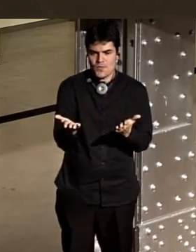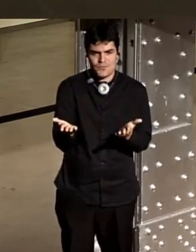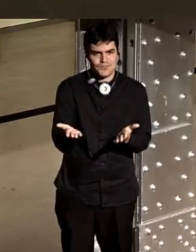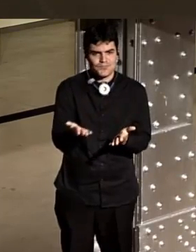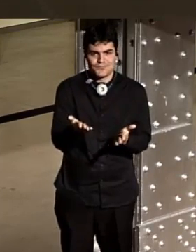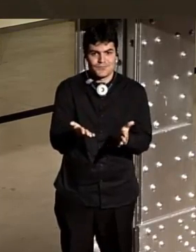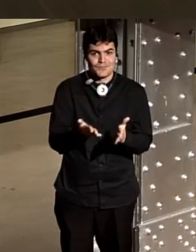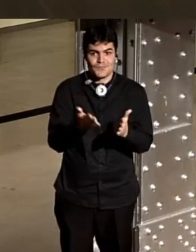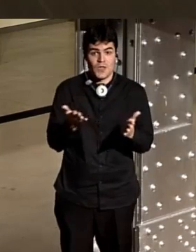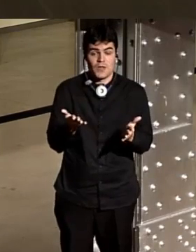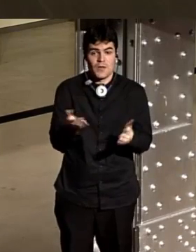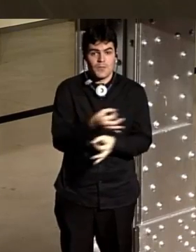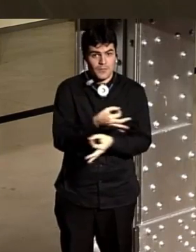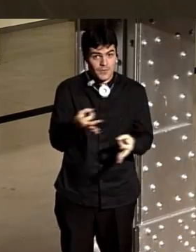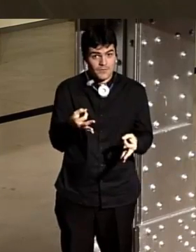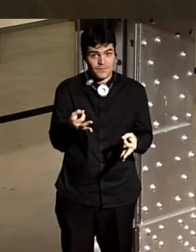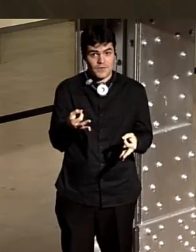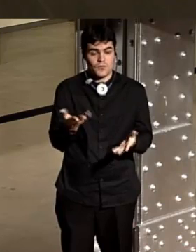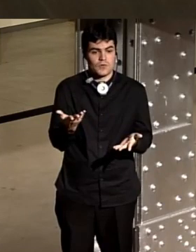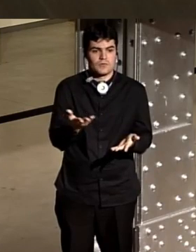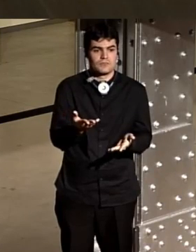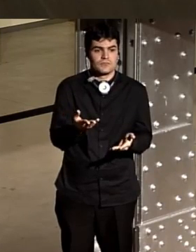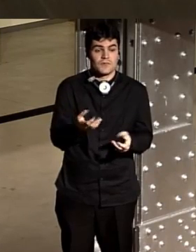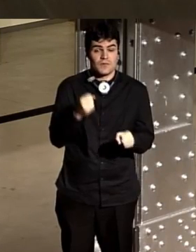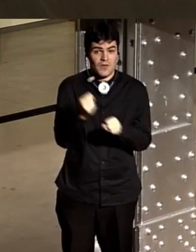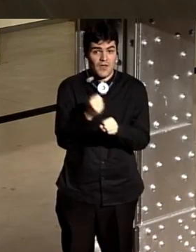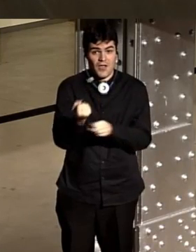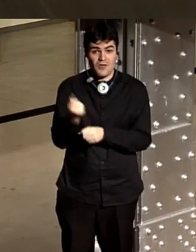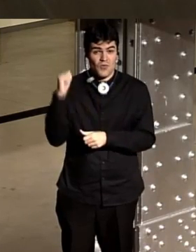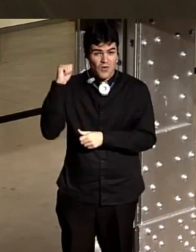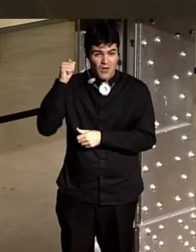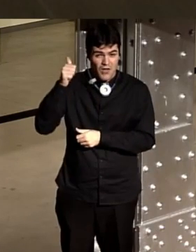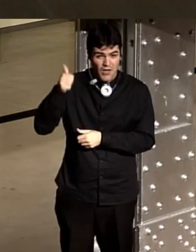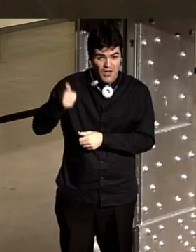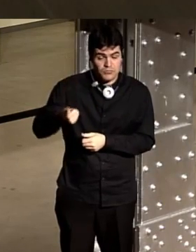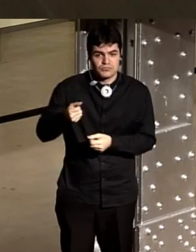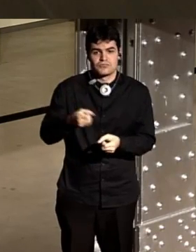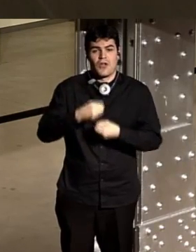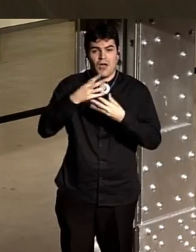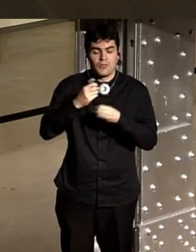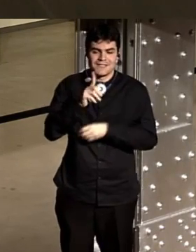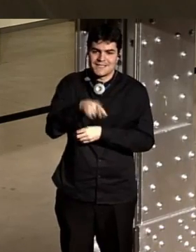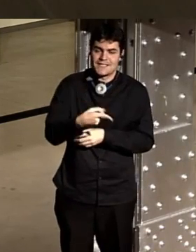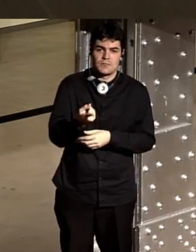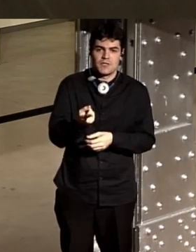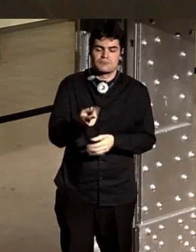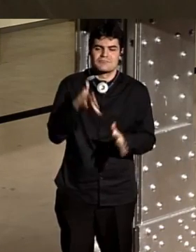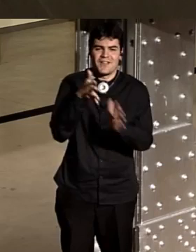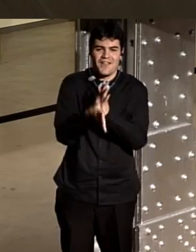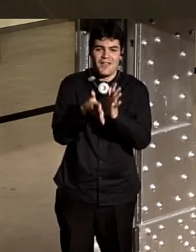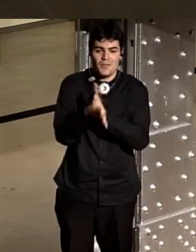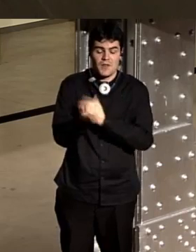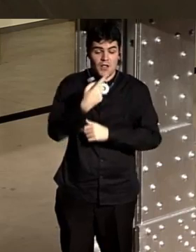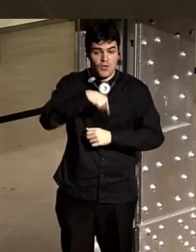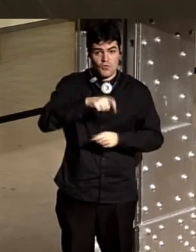periodístico, porque relata toda su carrera, es un libro único porque en realidad cuenta lo que los periodistas que vamos a conflictos nunca contamos